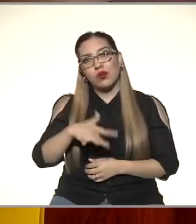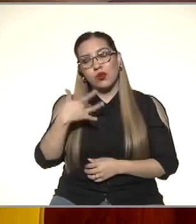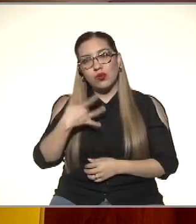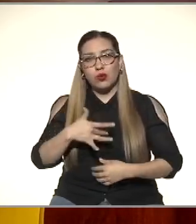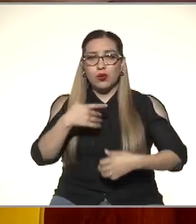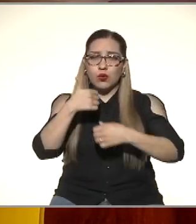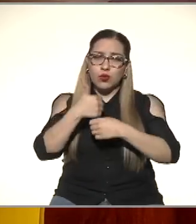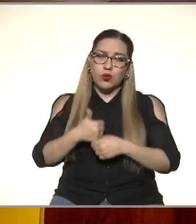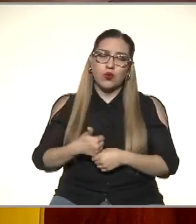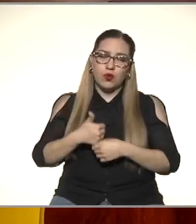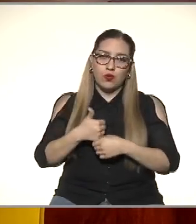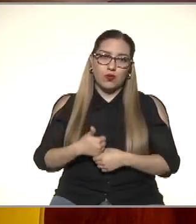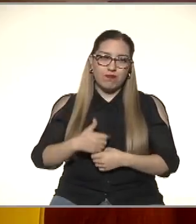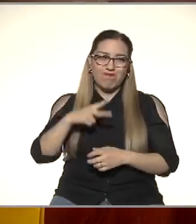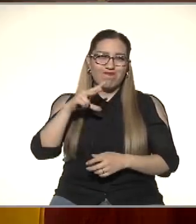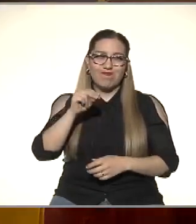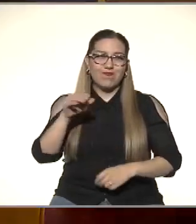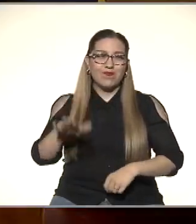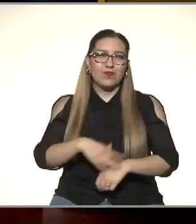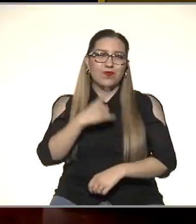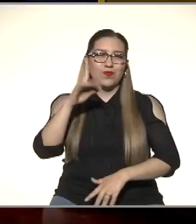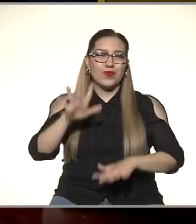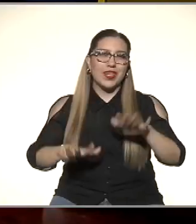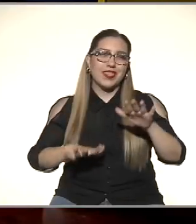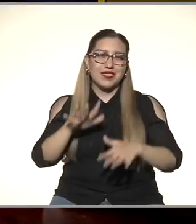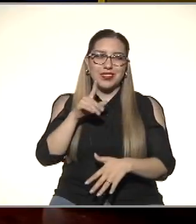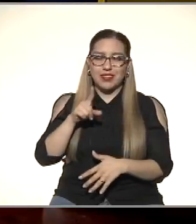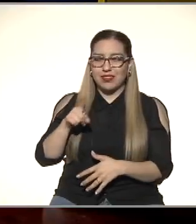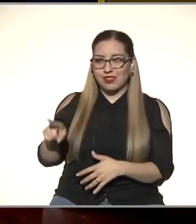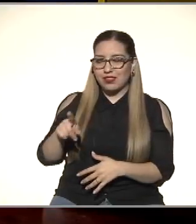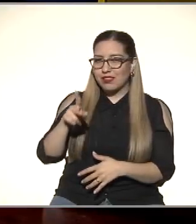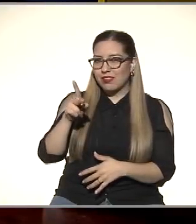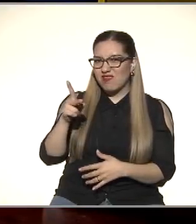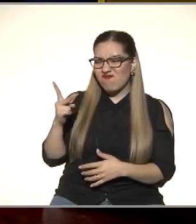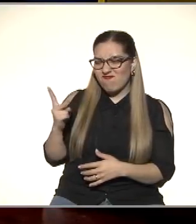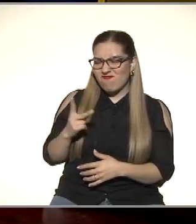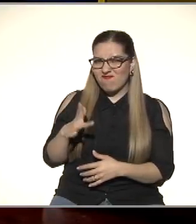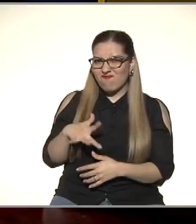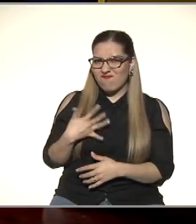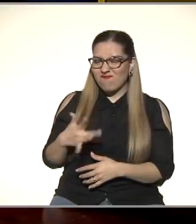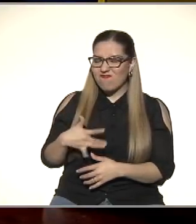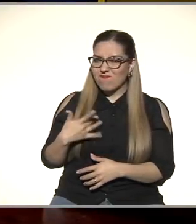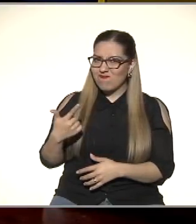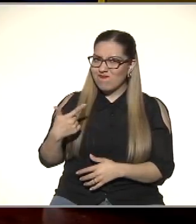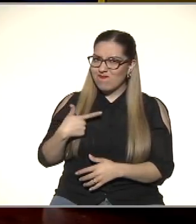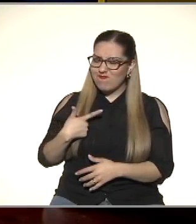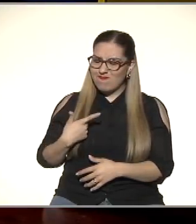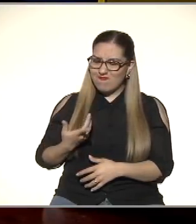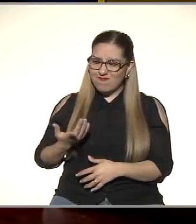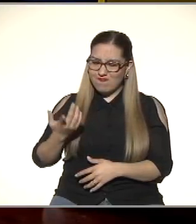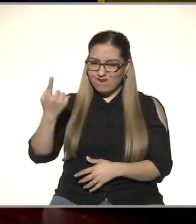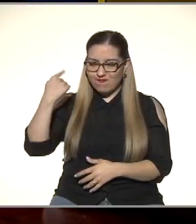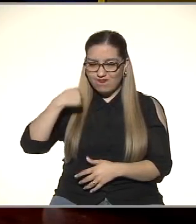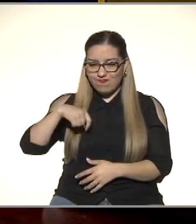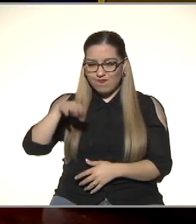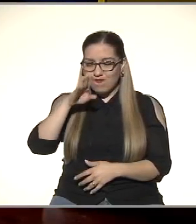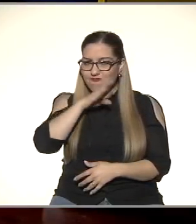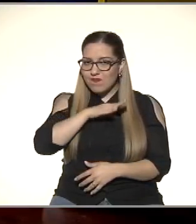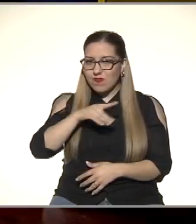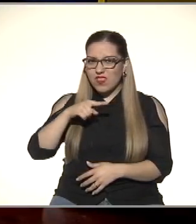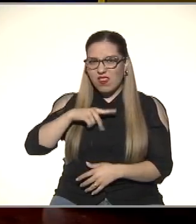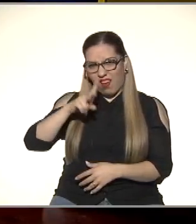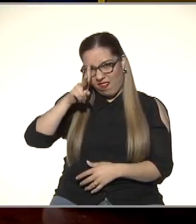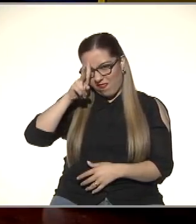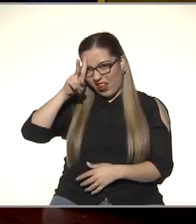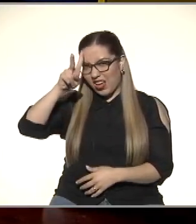veces es como venganza. Entonces, yo estoy lastimado, ya sea la esposa o el esposo, yo estoy lastimado y entonces, como venganza, voy a ir a